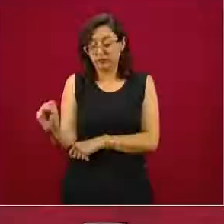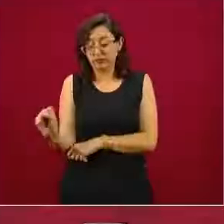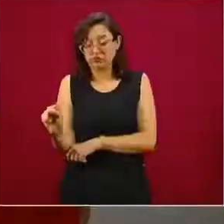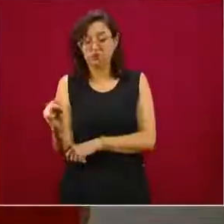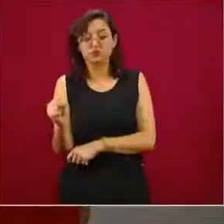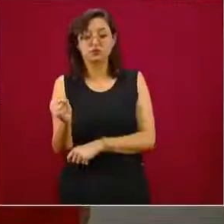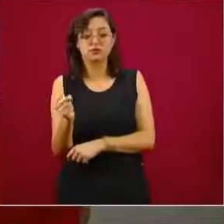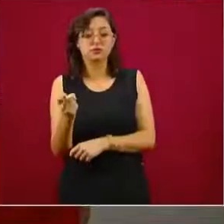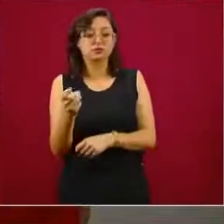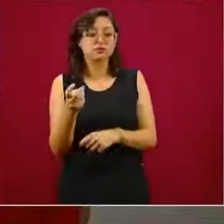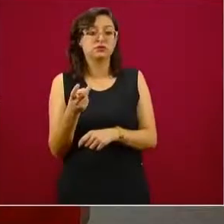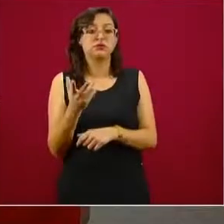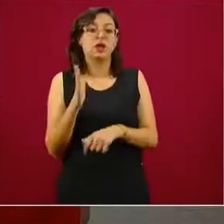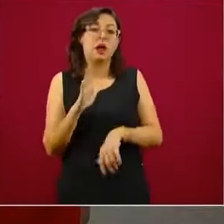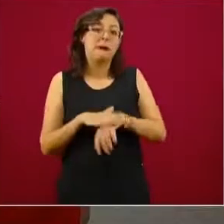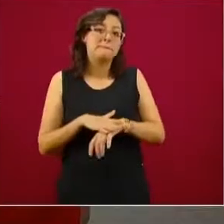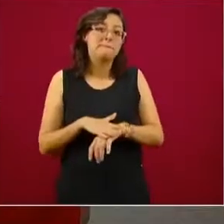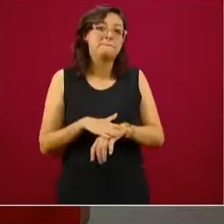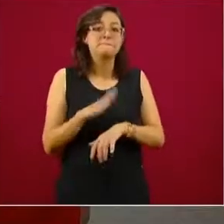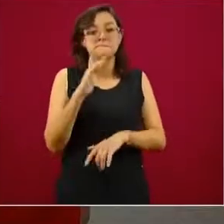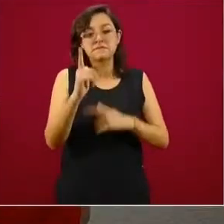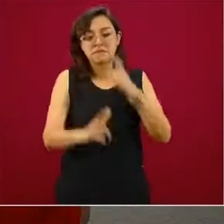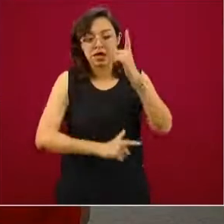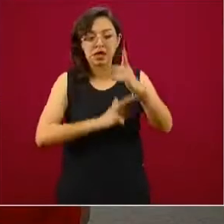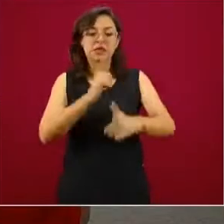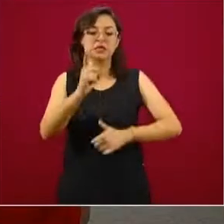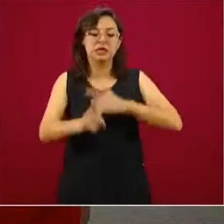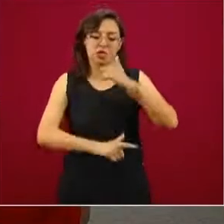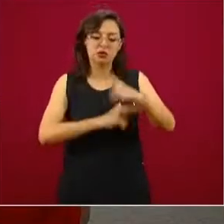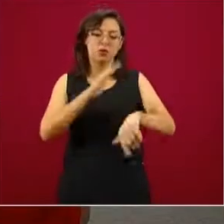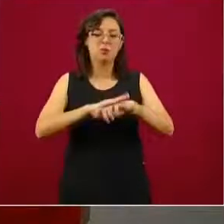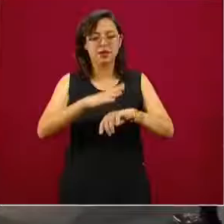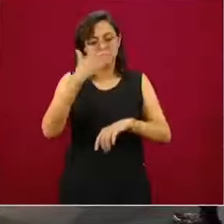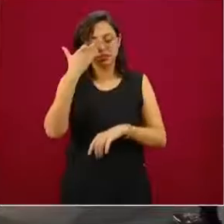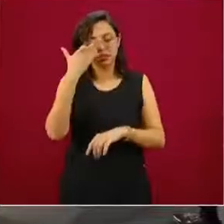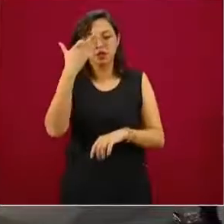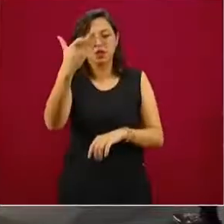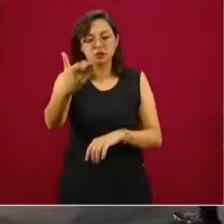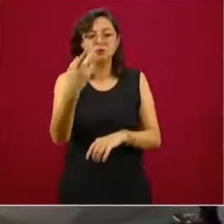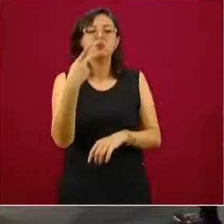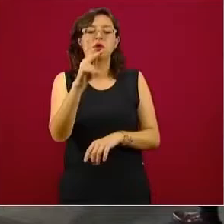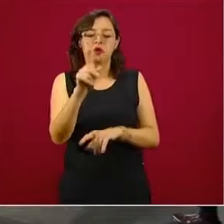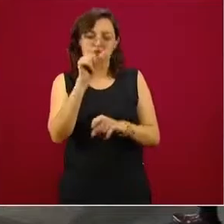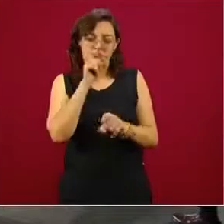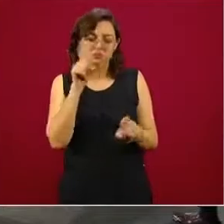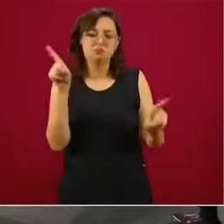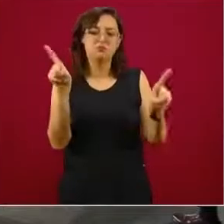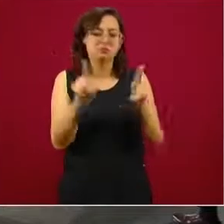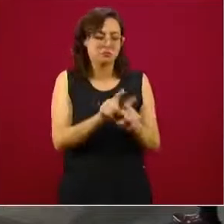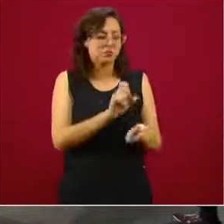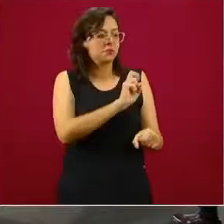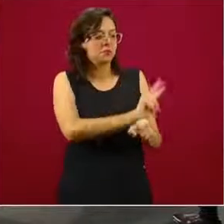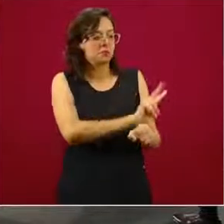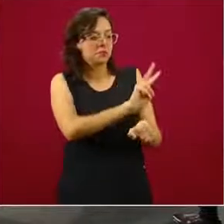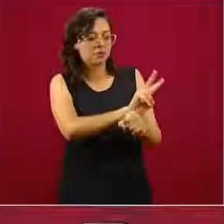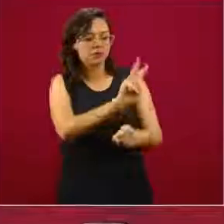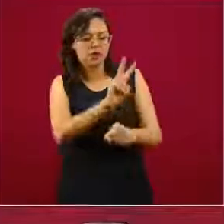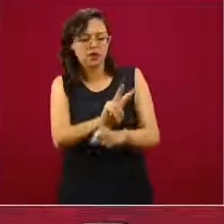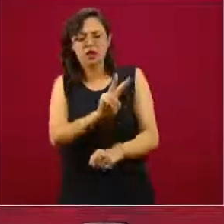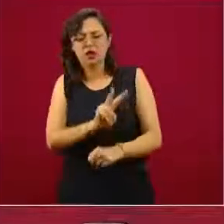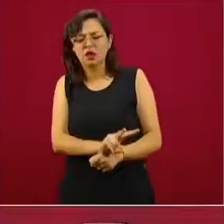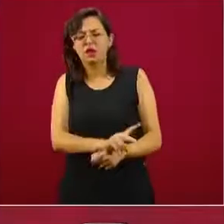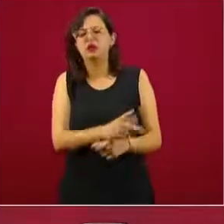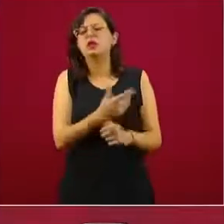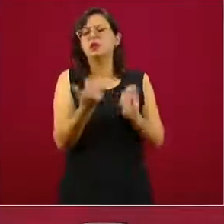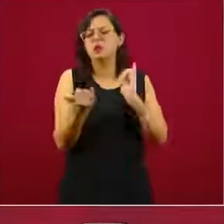mecanismo que puede ser un poco más lento, se tarda unos días más, es que a partir del monitoreo de las incapacidades, es decir,